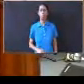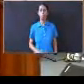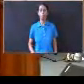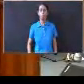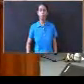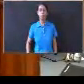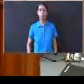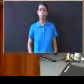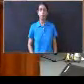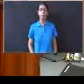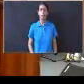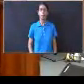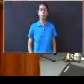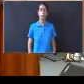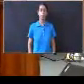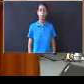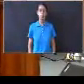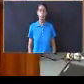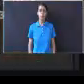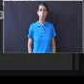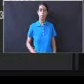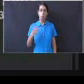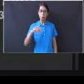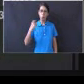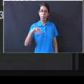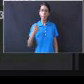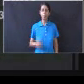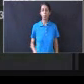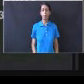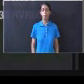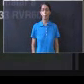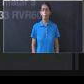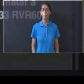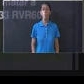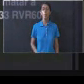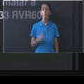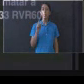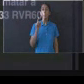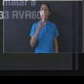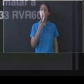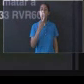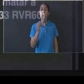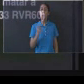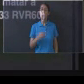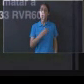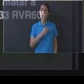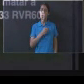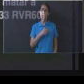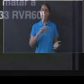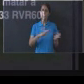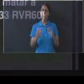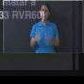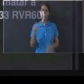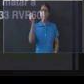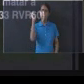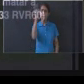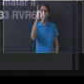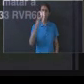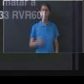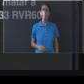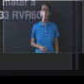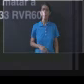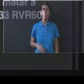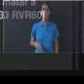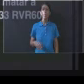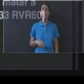Él, aquí, el, como así rapidito. Su hijo, él quiere matar a David. Y su hijo le dice, ¿pero por qué? ¿Qué hizo,